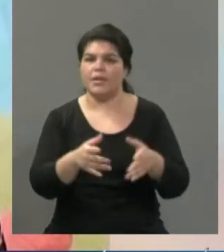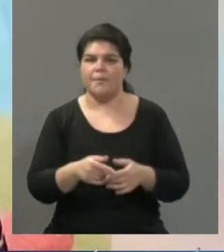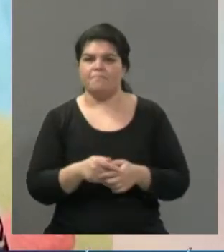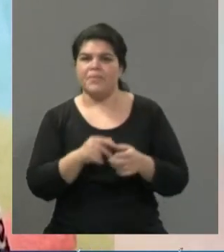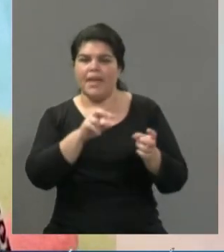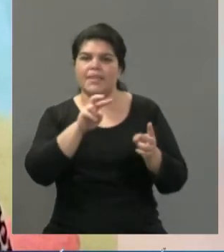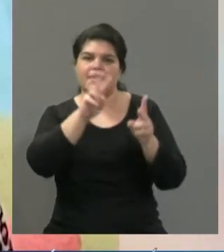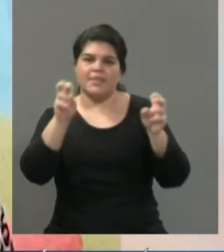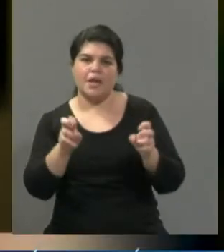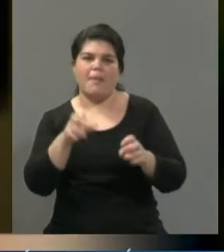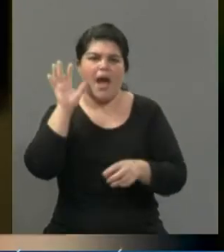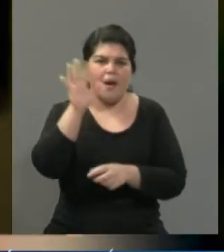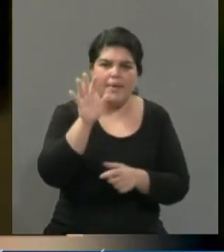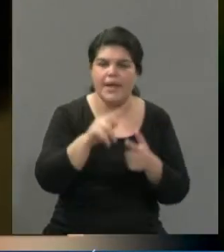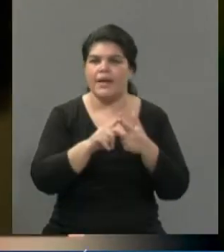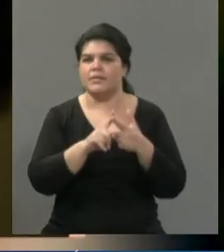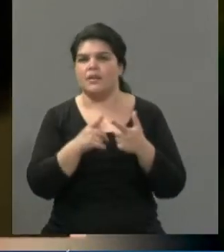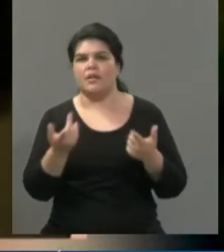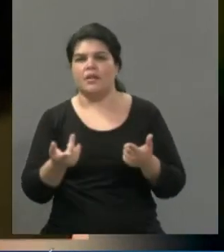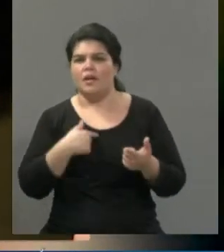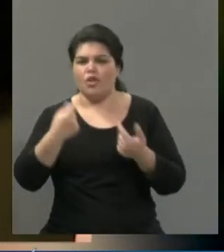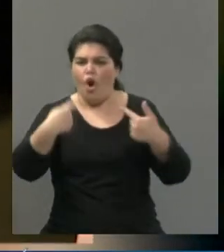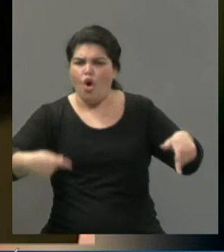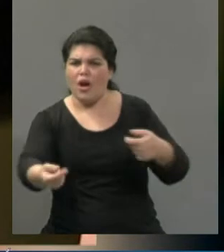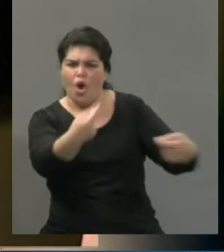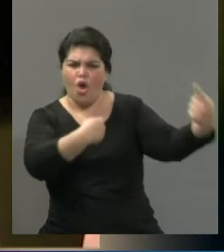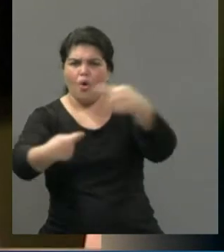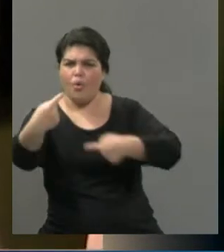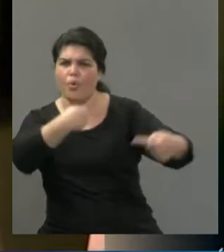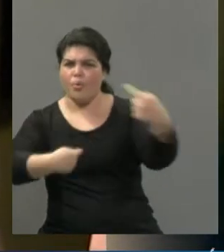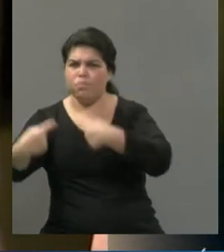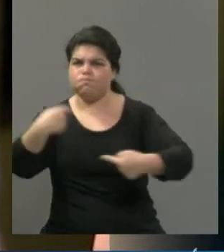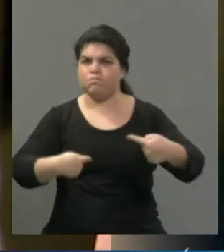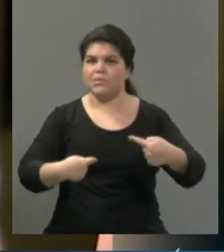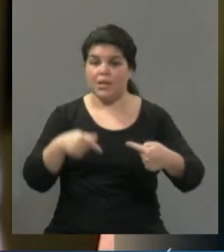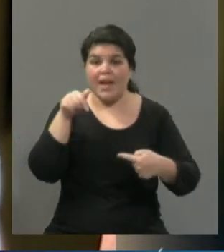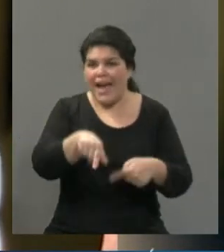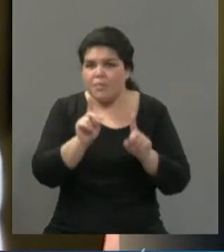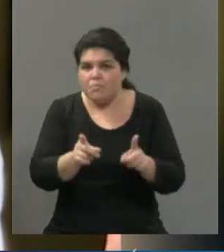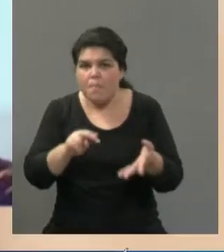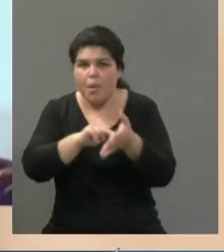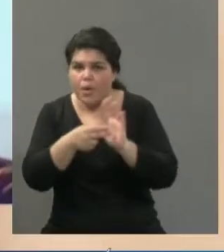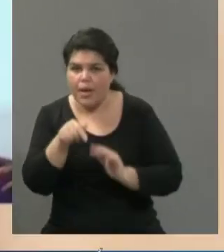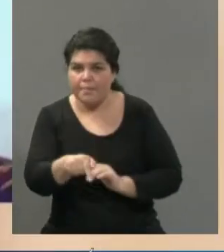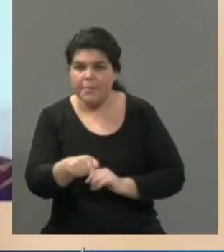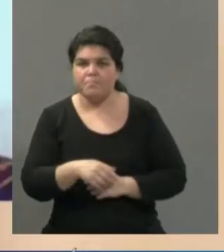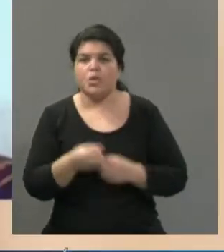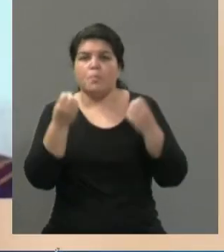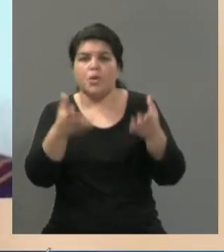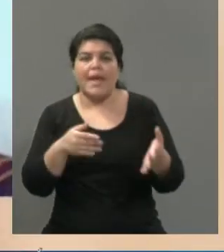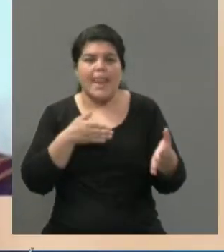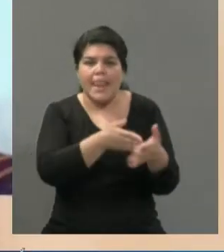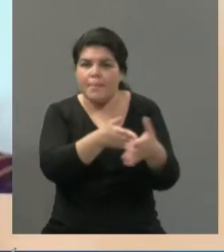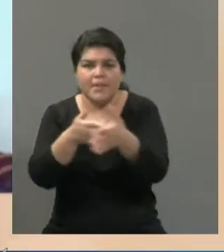sexualizaciones, de las amenazas, de las intimidaciones. Entonces, el problema es justamente ese, me parece, que el límite parece no existir